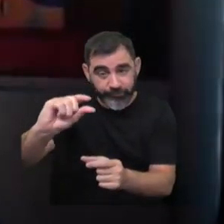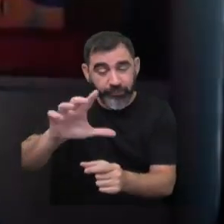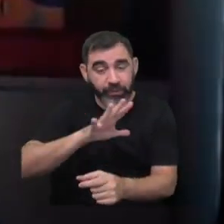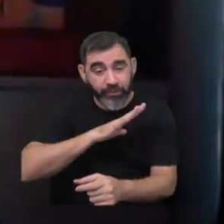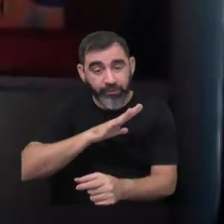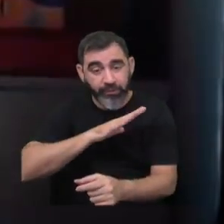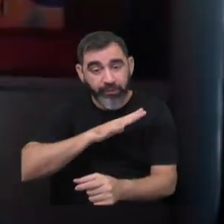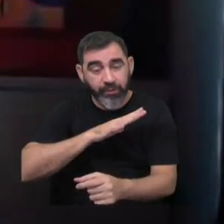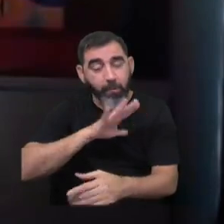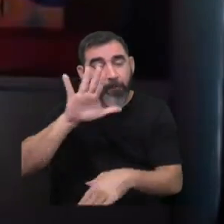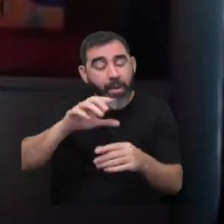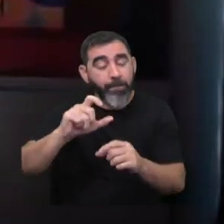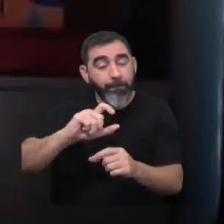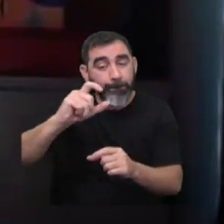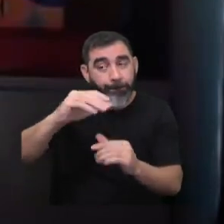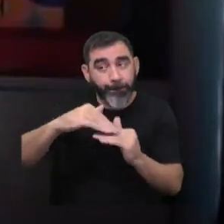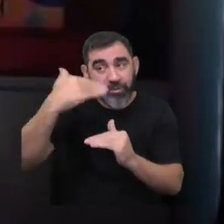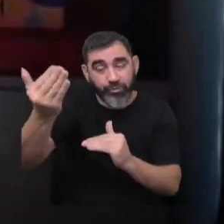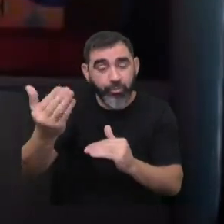es mayor a la presión atmosférica, para que el gas se mantenga disuelto.